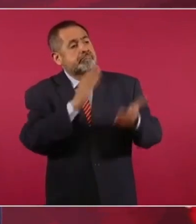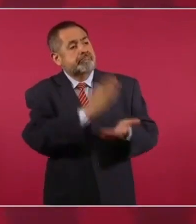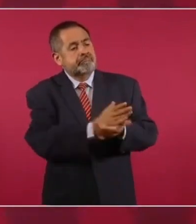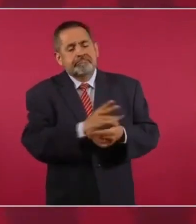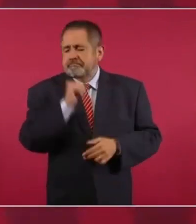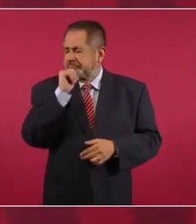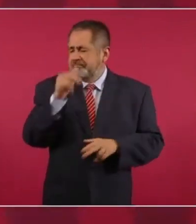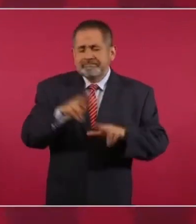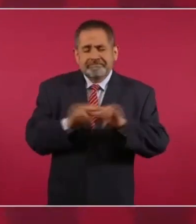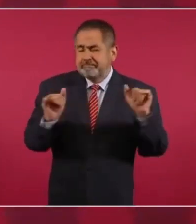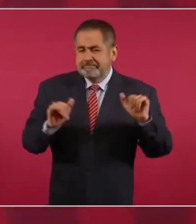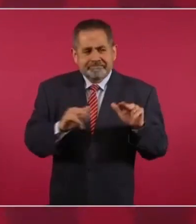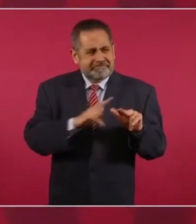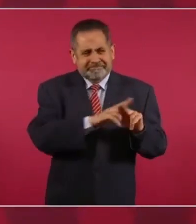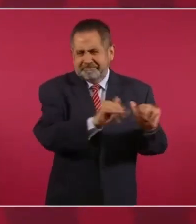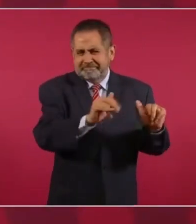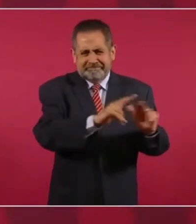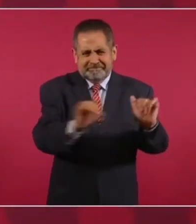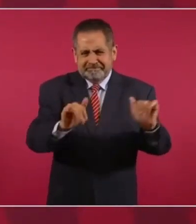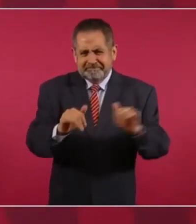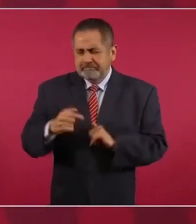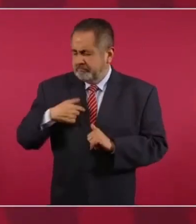contra nadie,